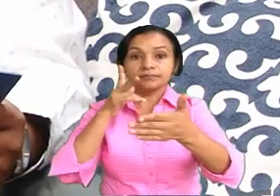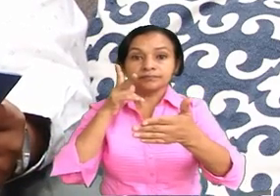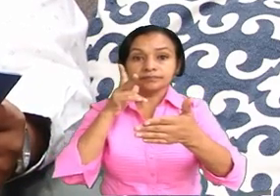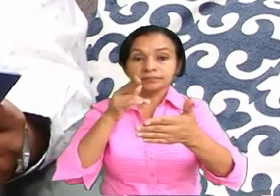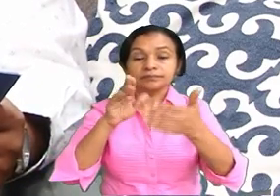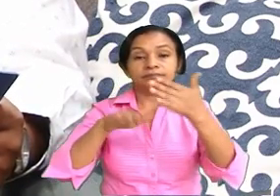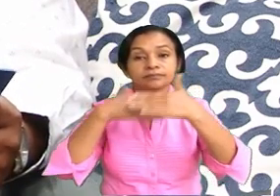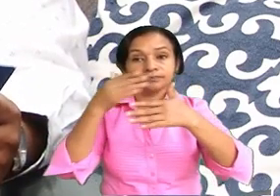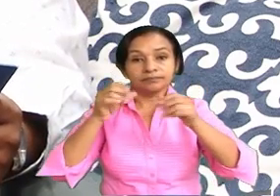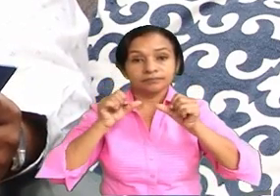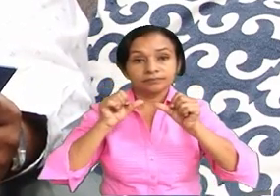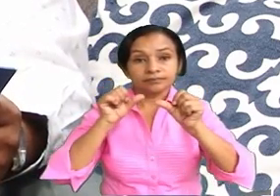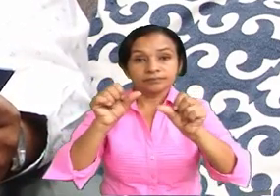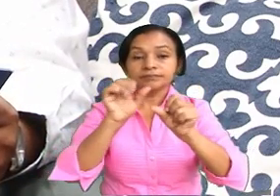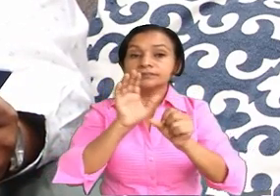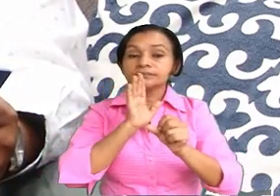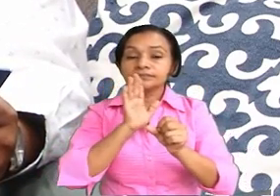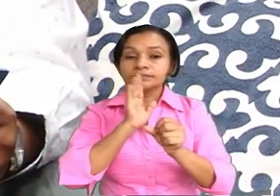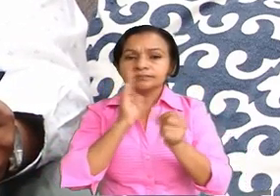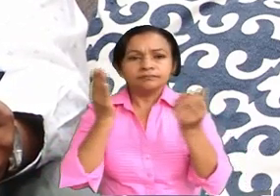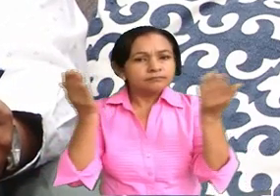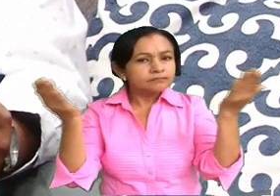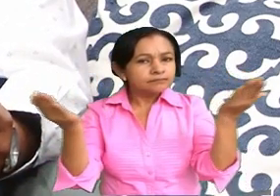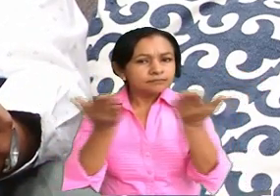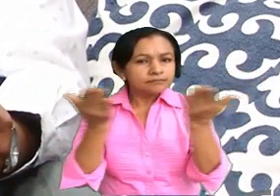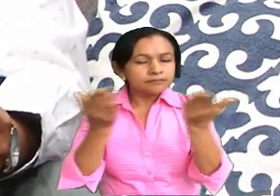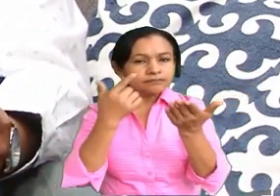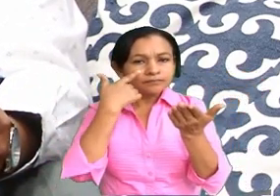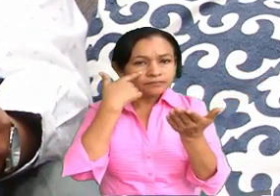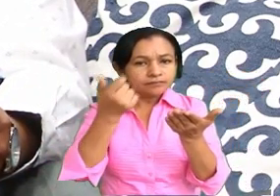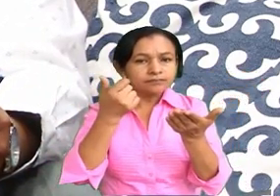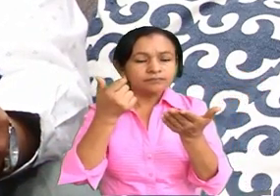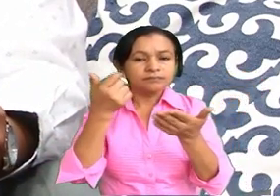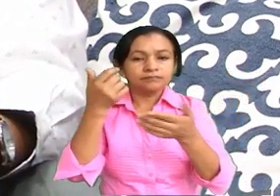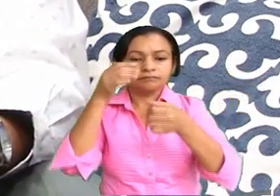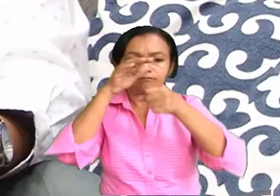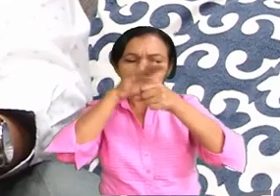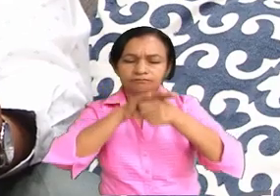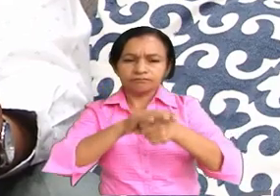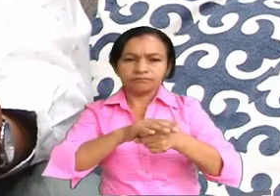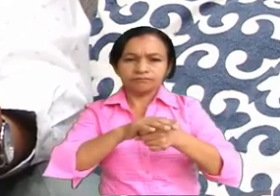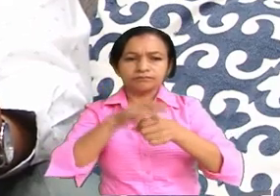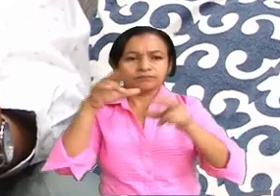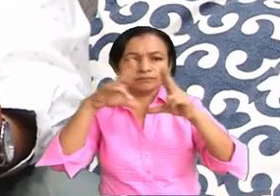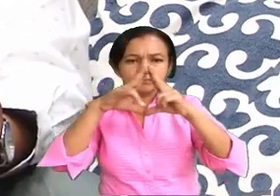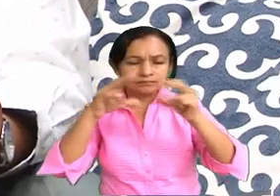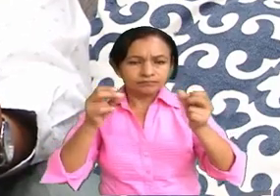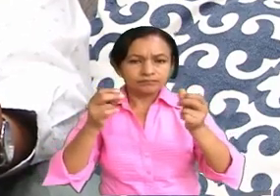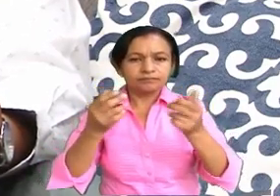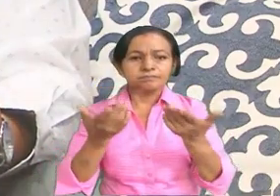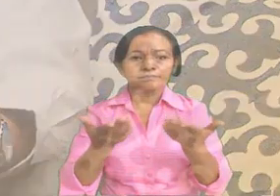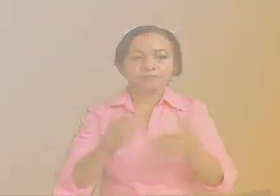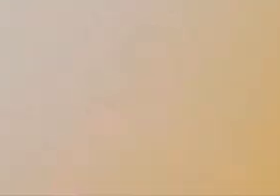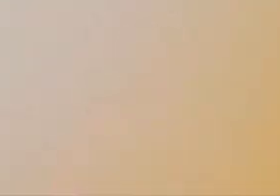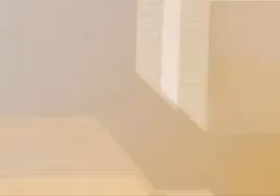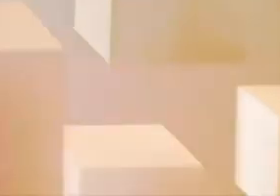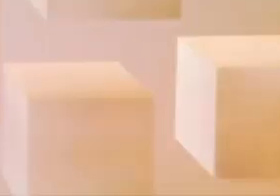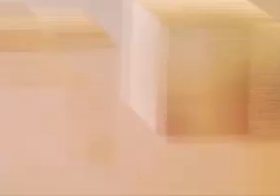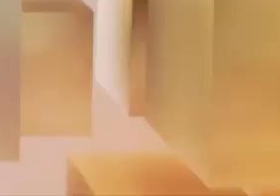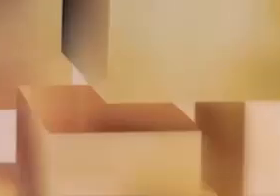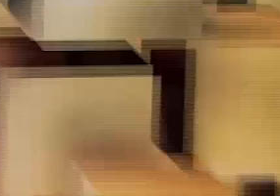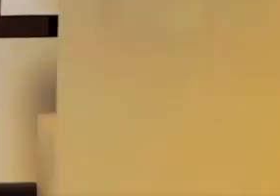Pero ya volvemos para continuar conversando cómo y conociendo cómo se elimina la discriminación racial en Nicaragua. Ya volvemos.